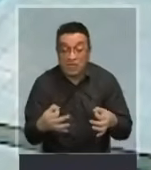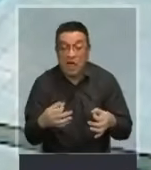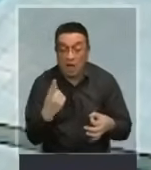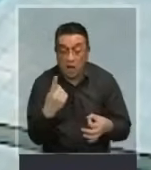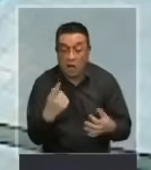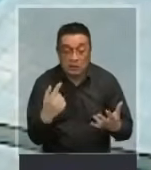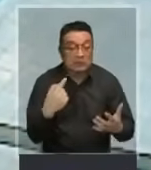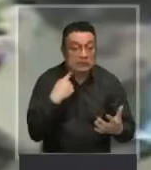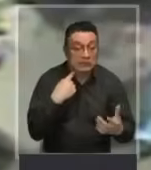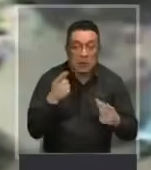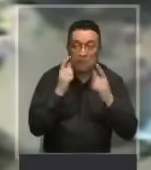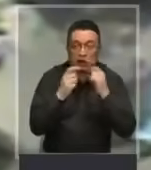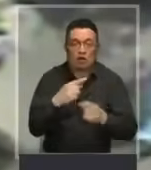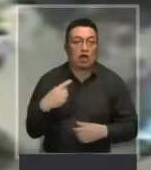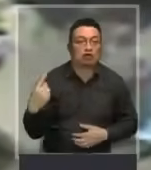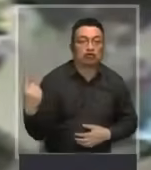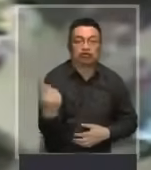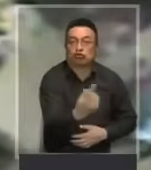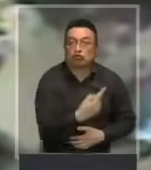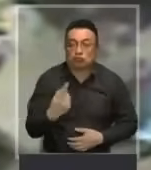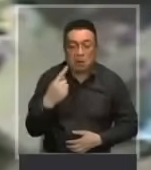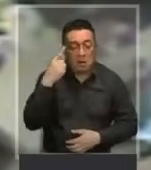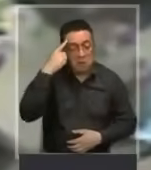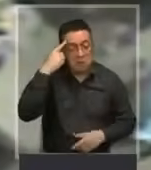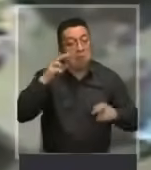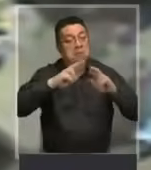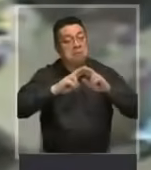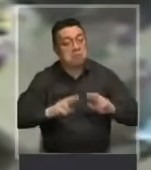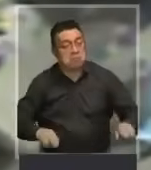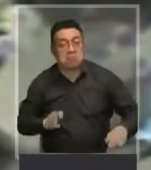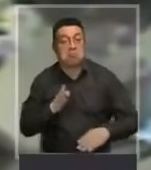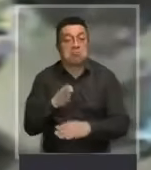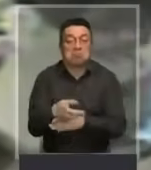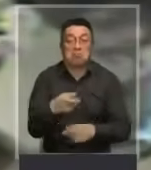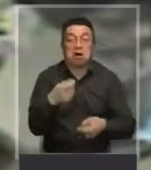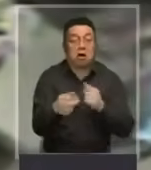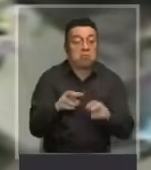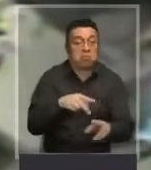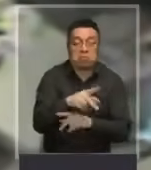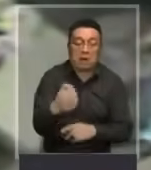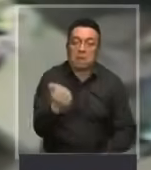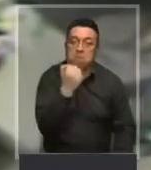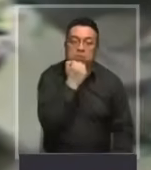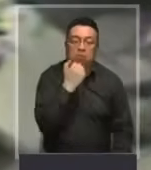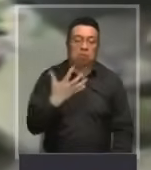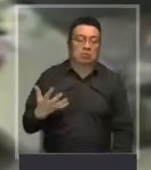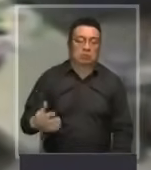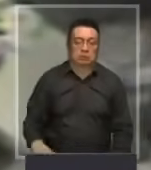a todas estas personas que pensaban estar tranquilas en este lugar.